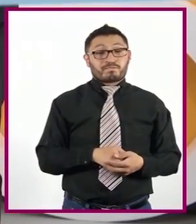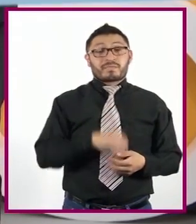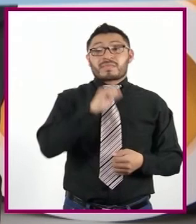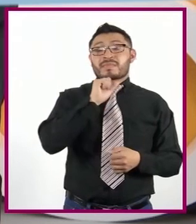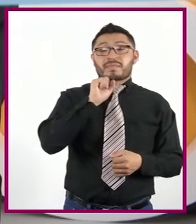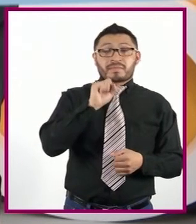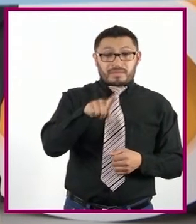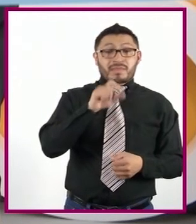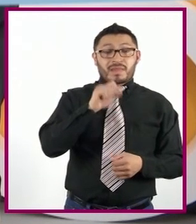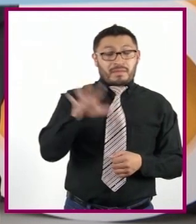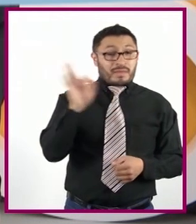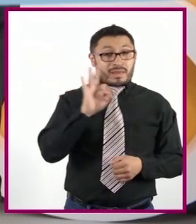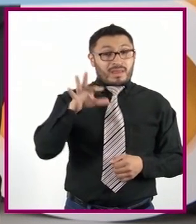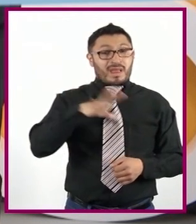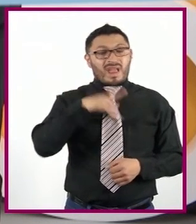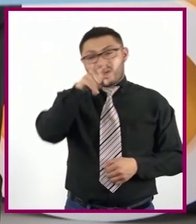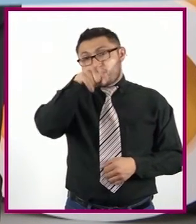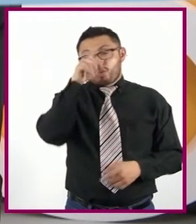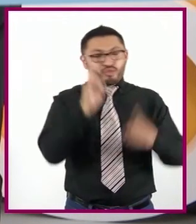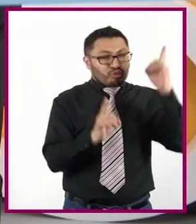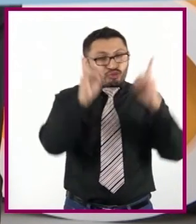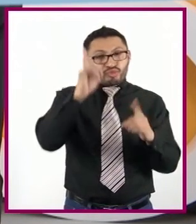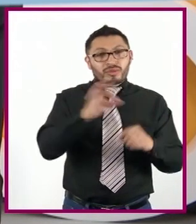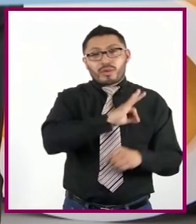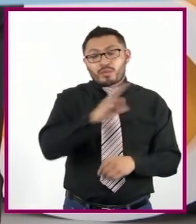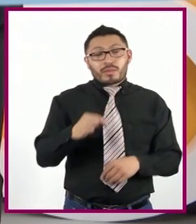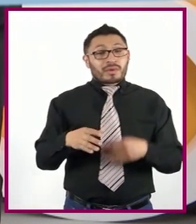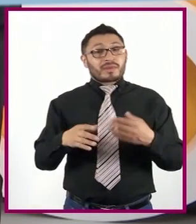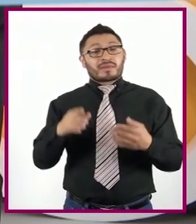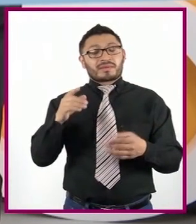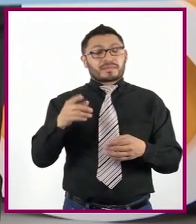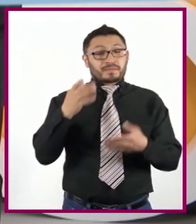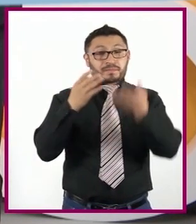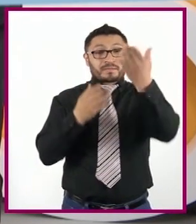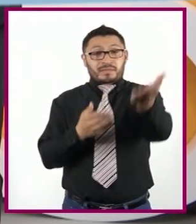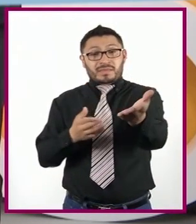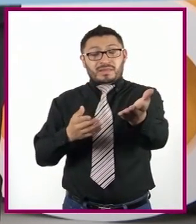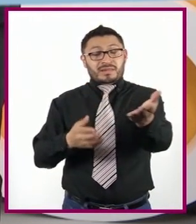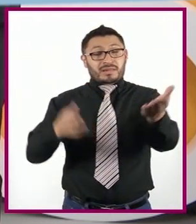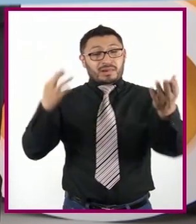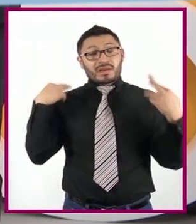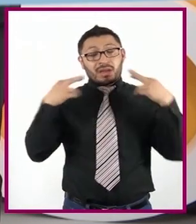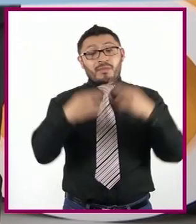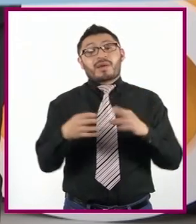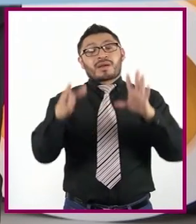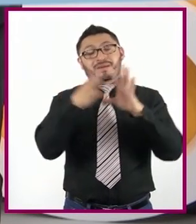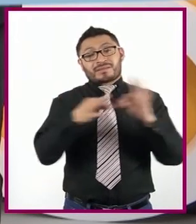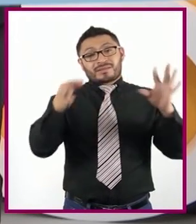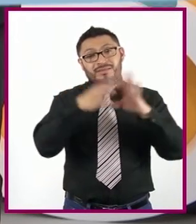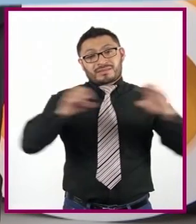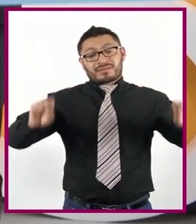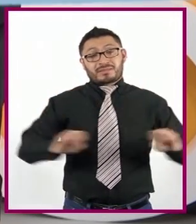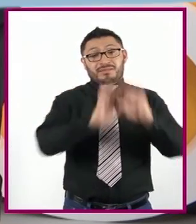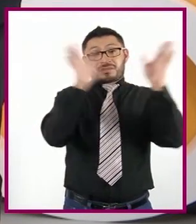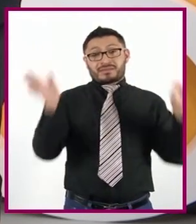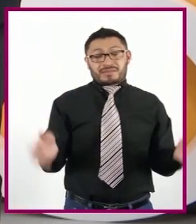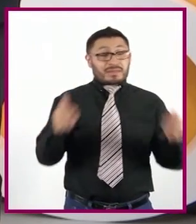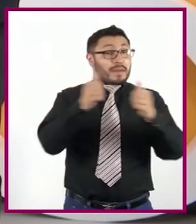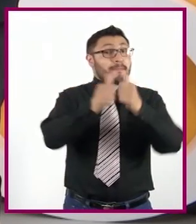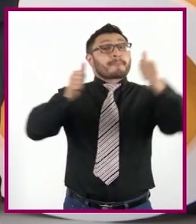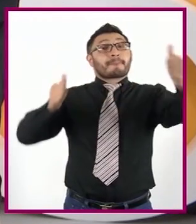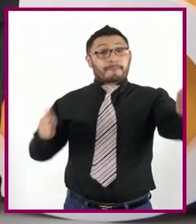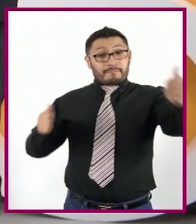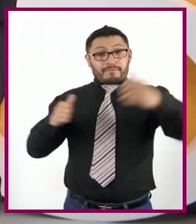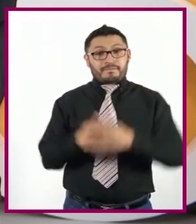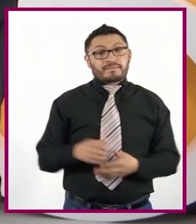Además, si tienen alguna duda, pueden solicitar la retroalimentación de sus maestras y maestros a distancia.